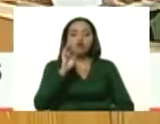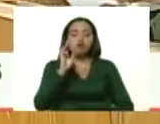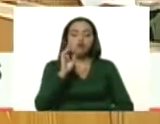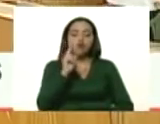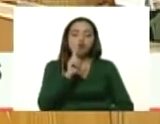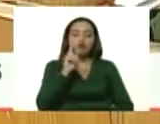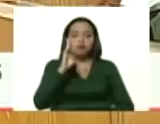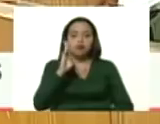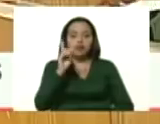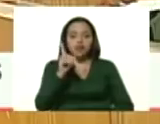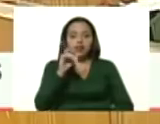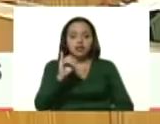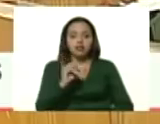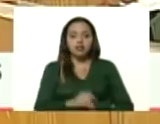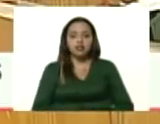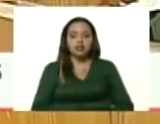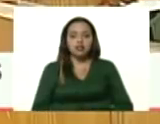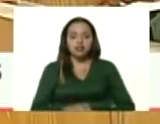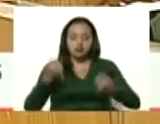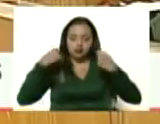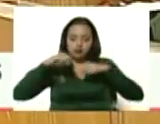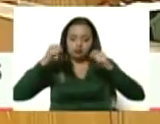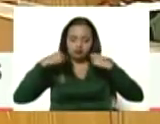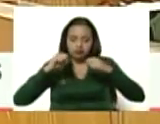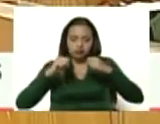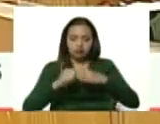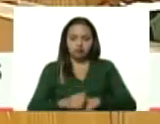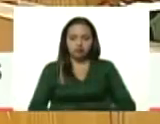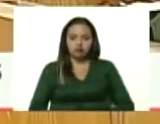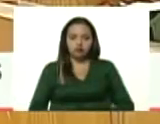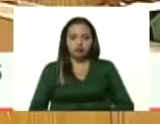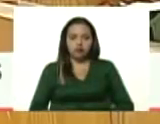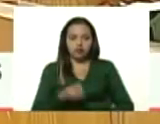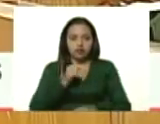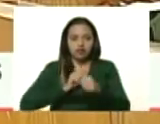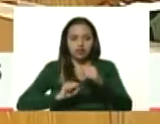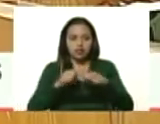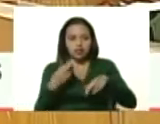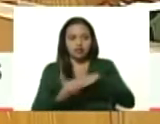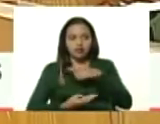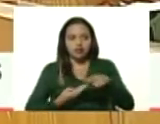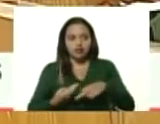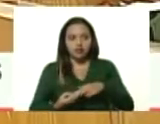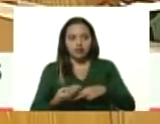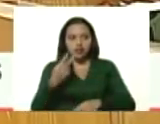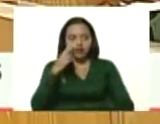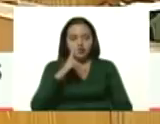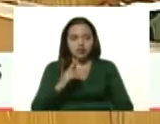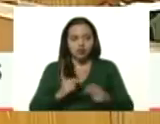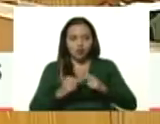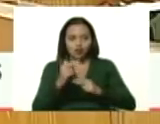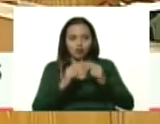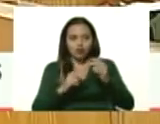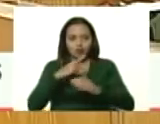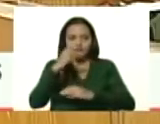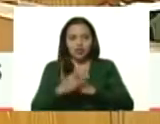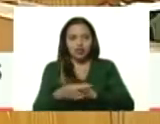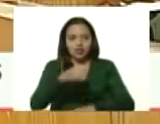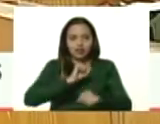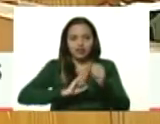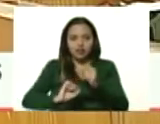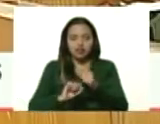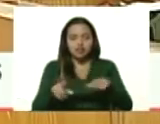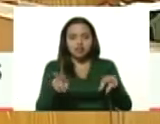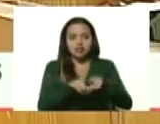semana en el método táctico de resistencia revolucionaria con la visión de construir un plan de defensa, así como